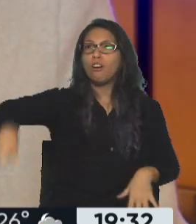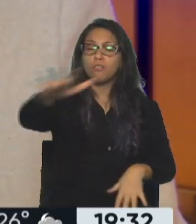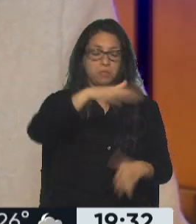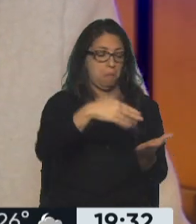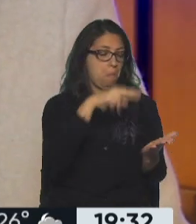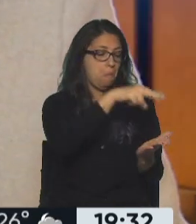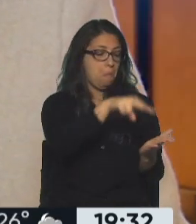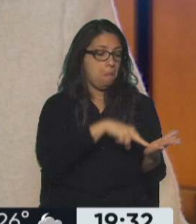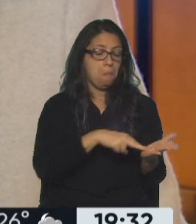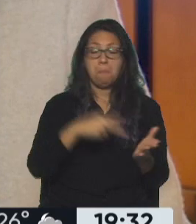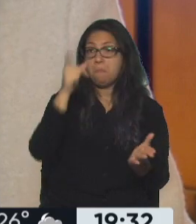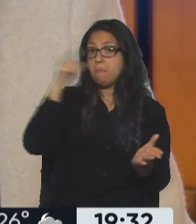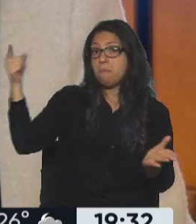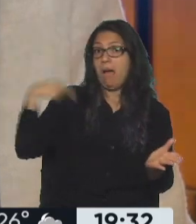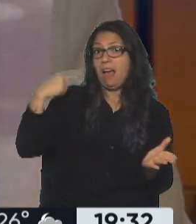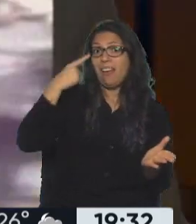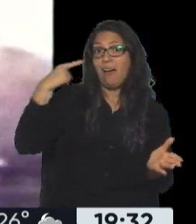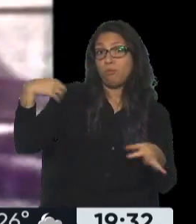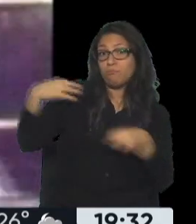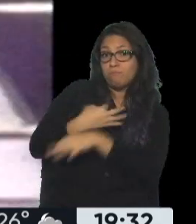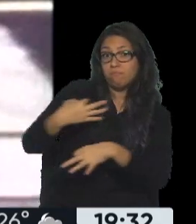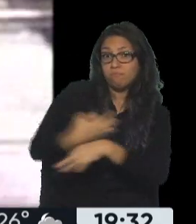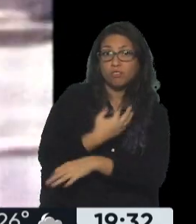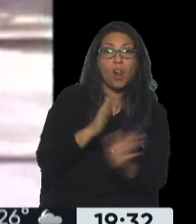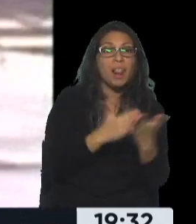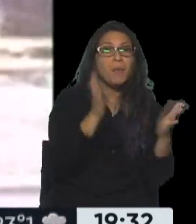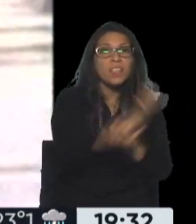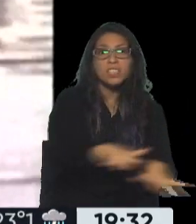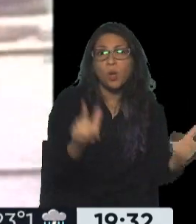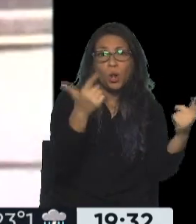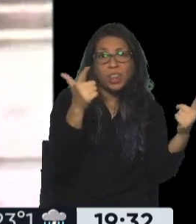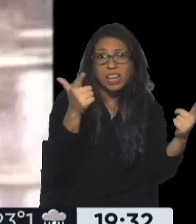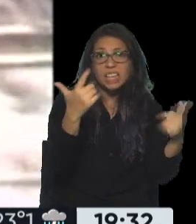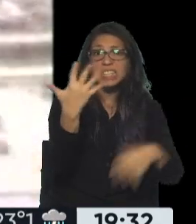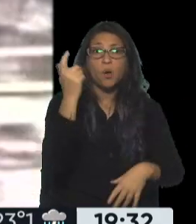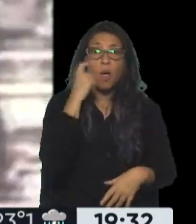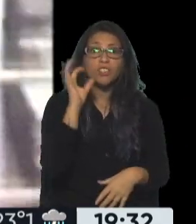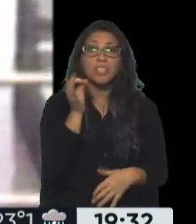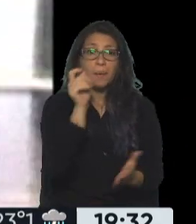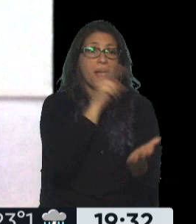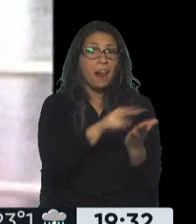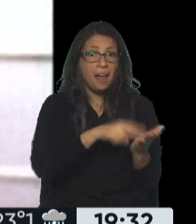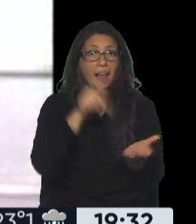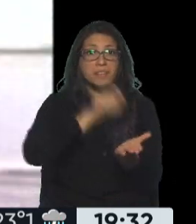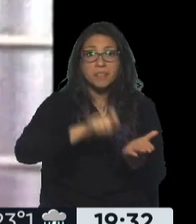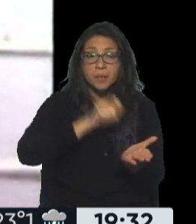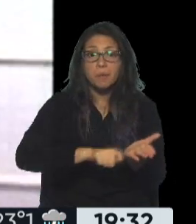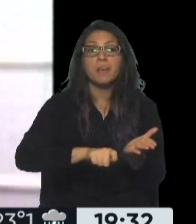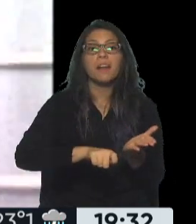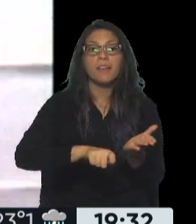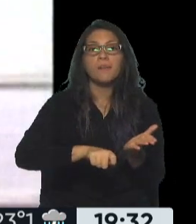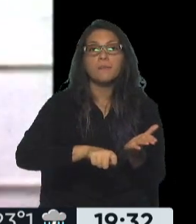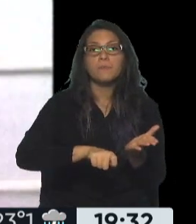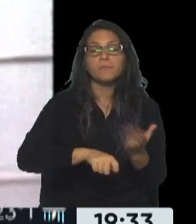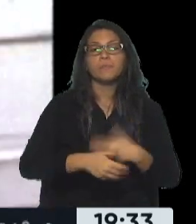fui educada por mi padre japonés No tenía libros infantiles yo a los cinco años sabía leer y escribir cuando fue